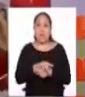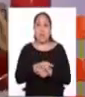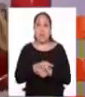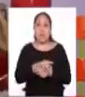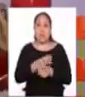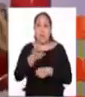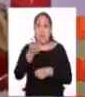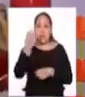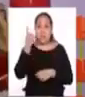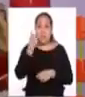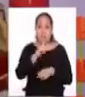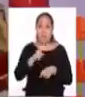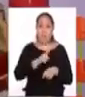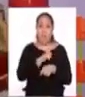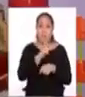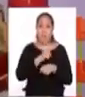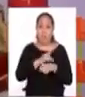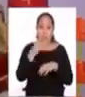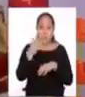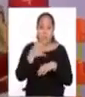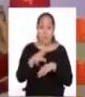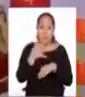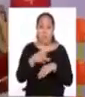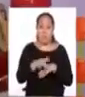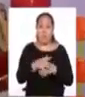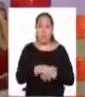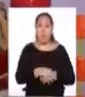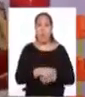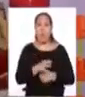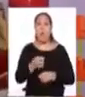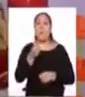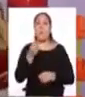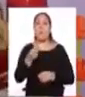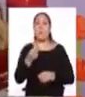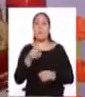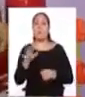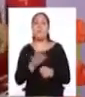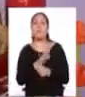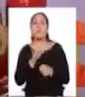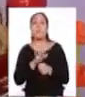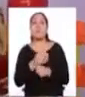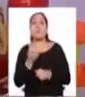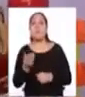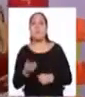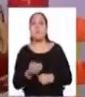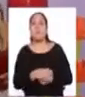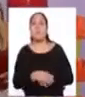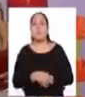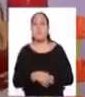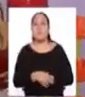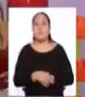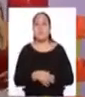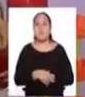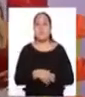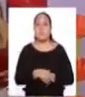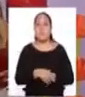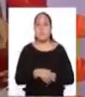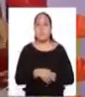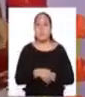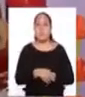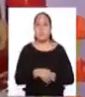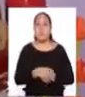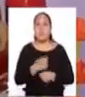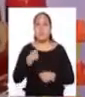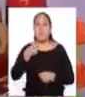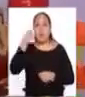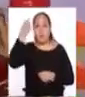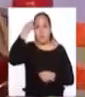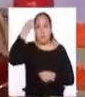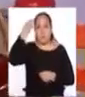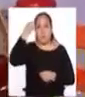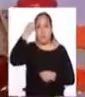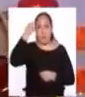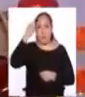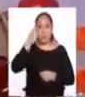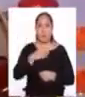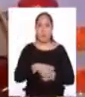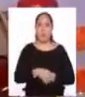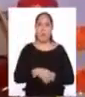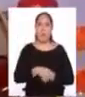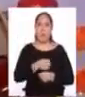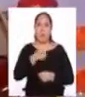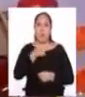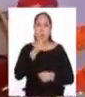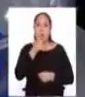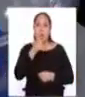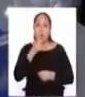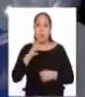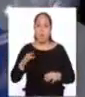Inicialmente, hace 1 hora estaba vacío. Sí. ¿Por qué crees que pasó eso, Isaac? Bueno, la evaporación hizo que hayan gotitas